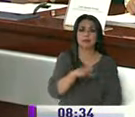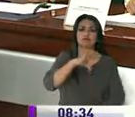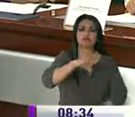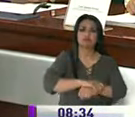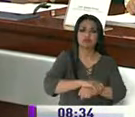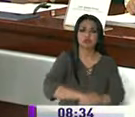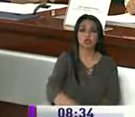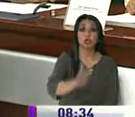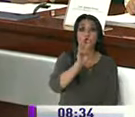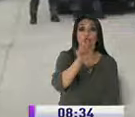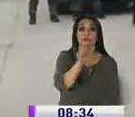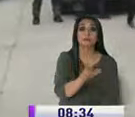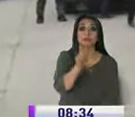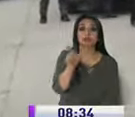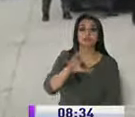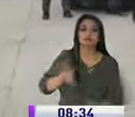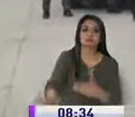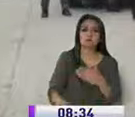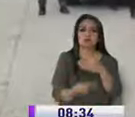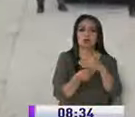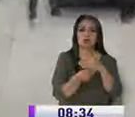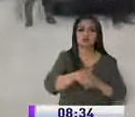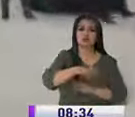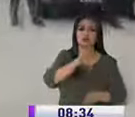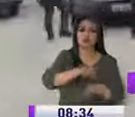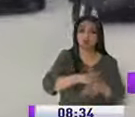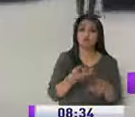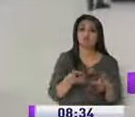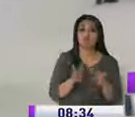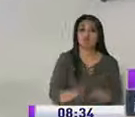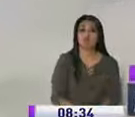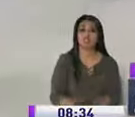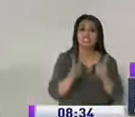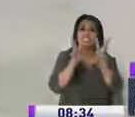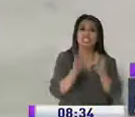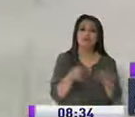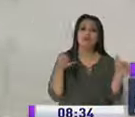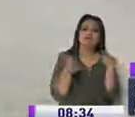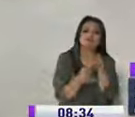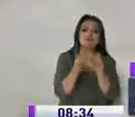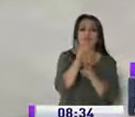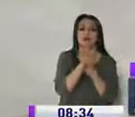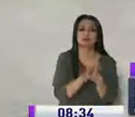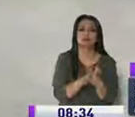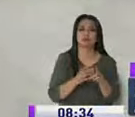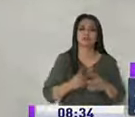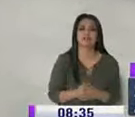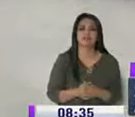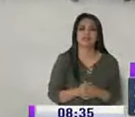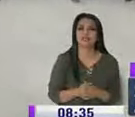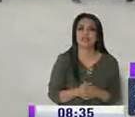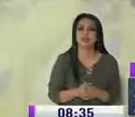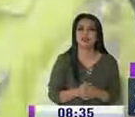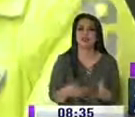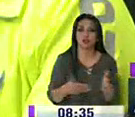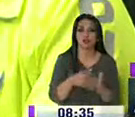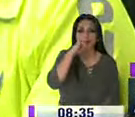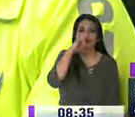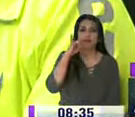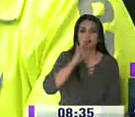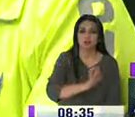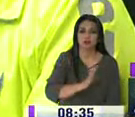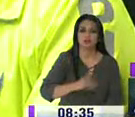para que este mismo espacio dialoguemos. Podemos dialogar en cualquier momento tranquilamente tomándonos un cafecito y mirando la